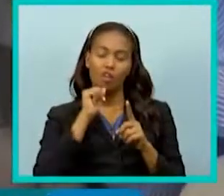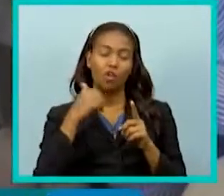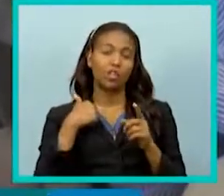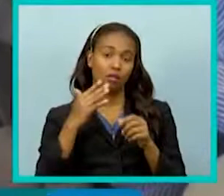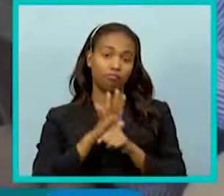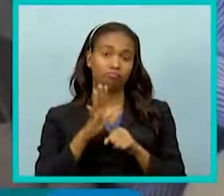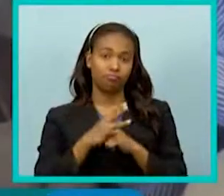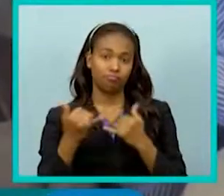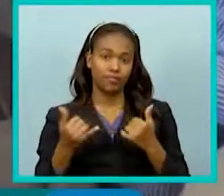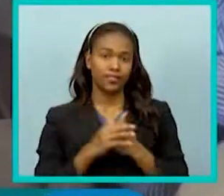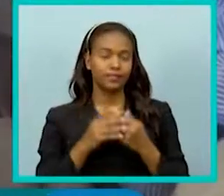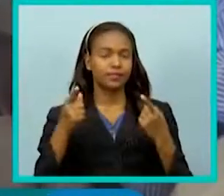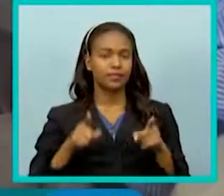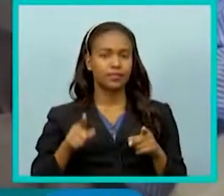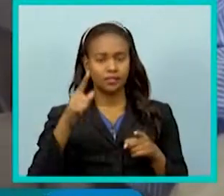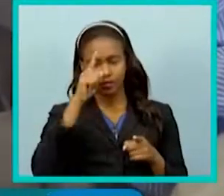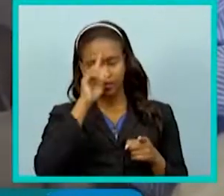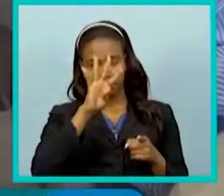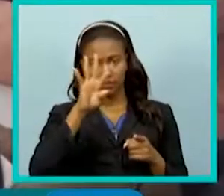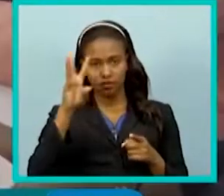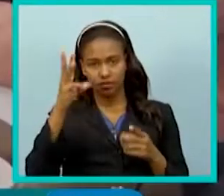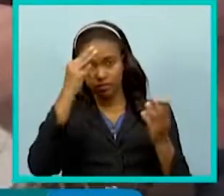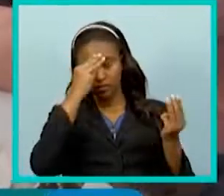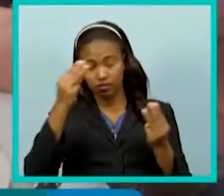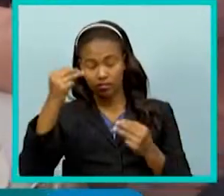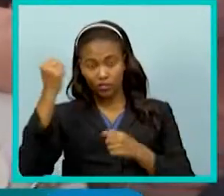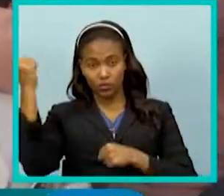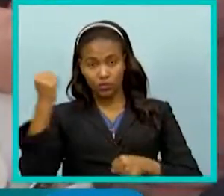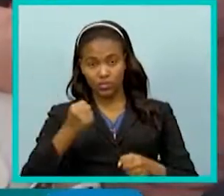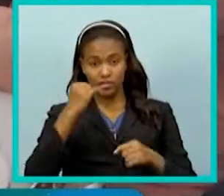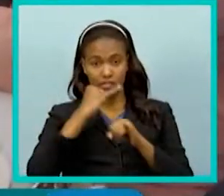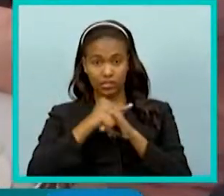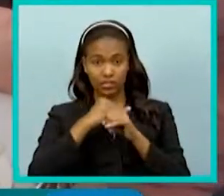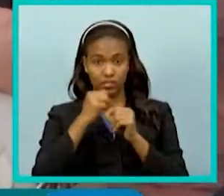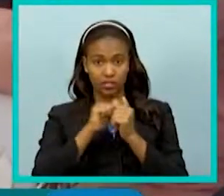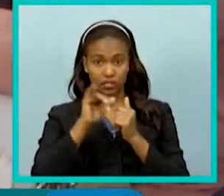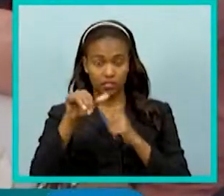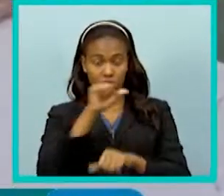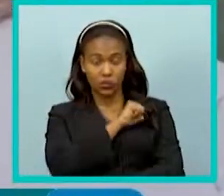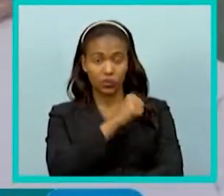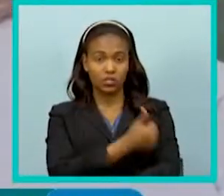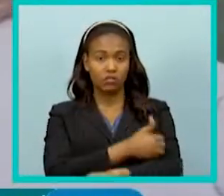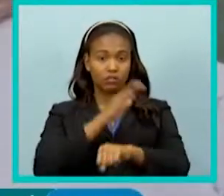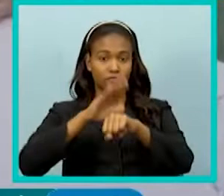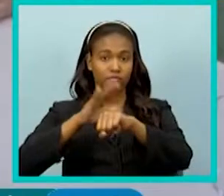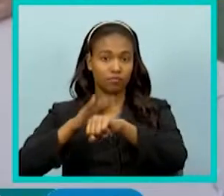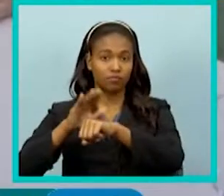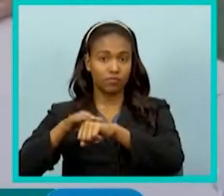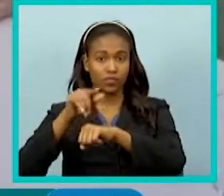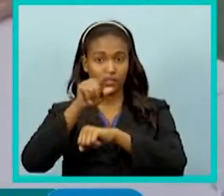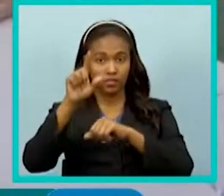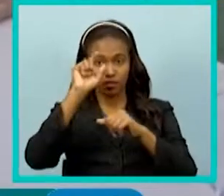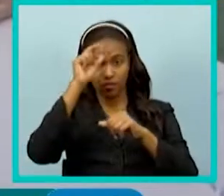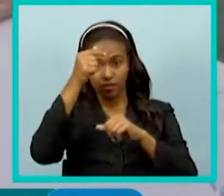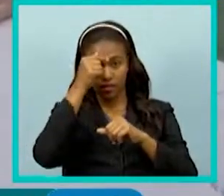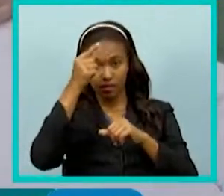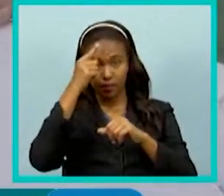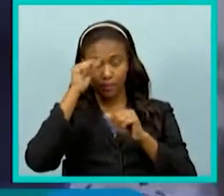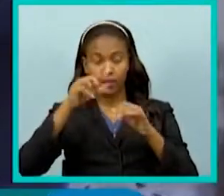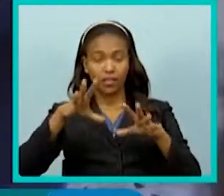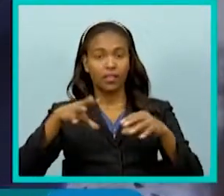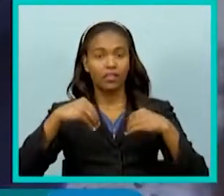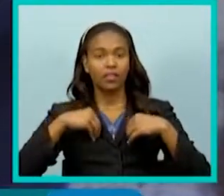en ocasión del 46 aniversario de la fundación de la entidad autoridades llaman la atención del gobierno para que